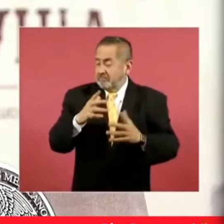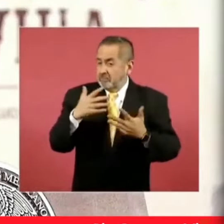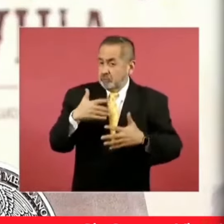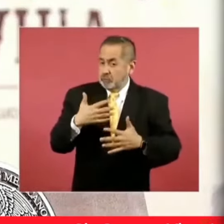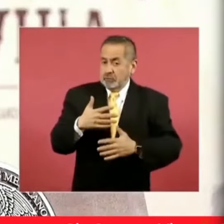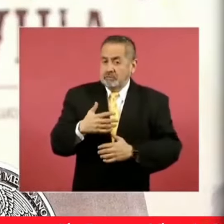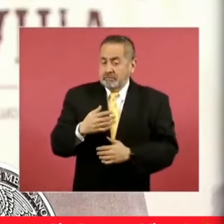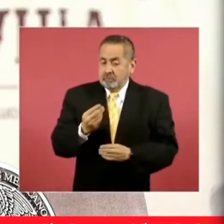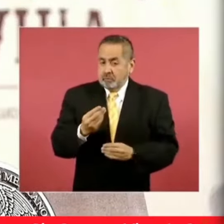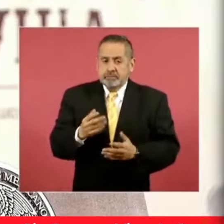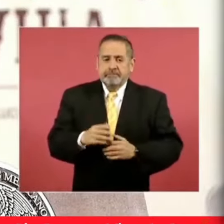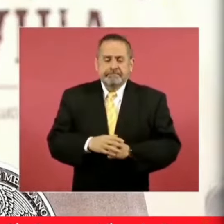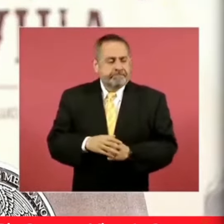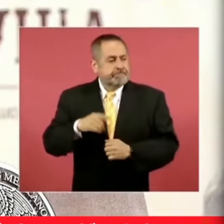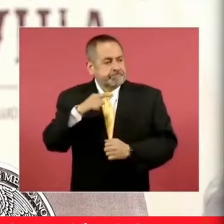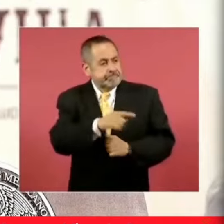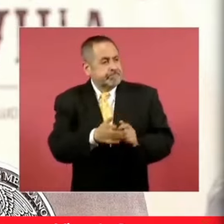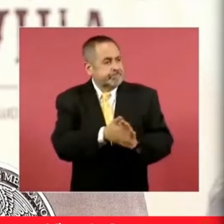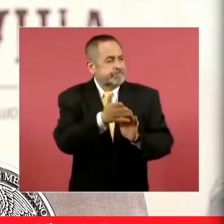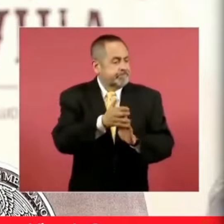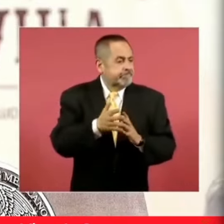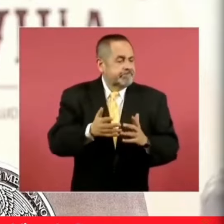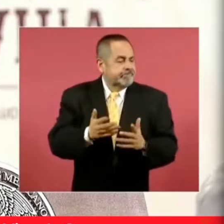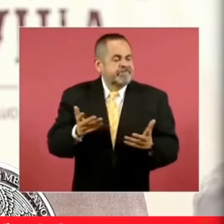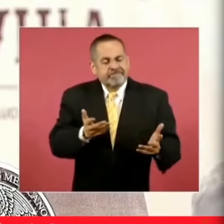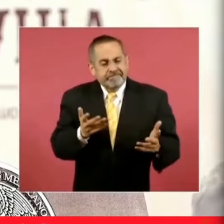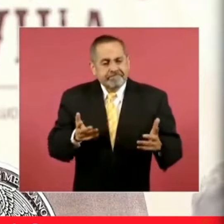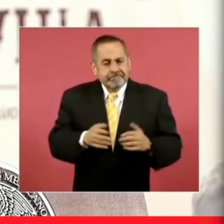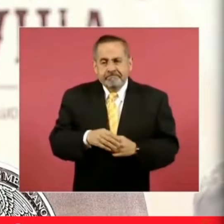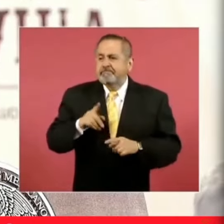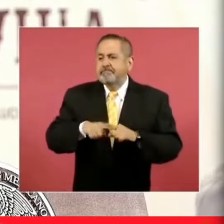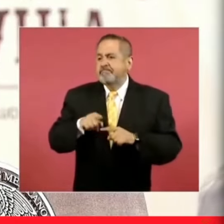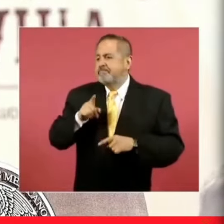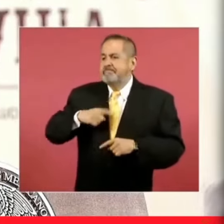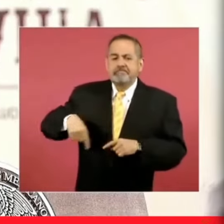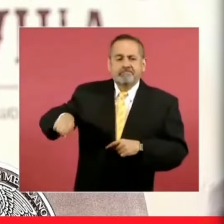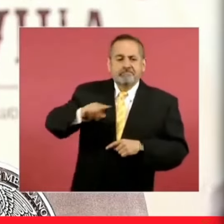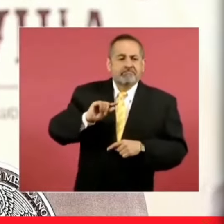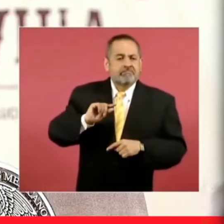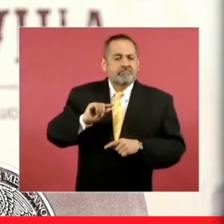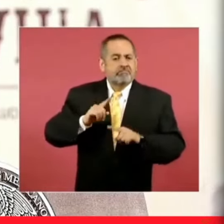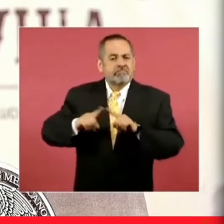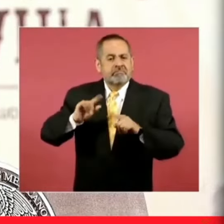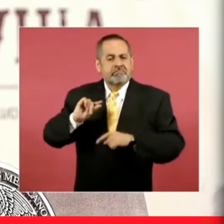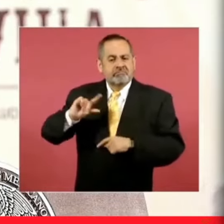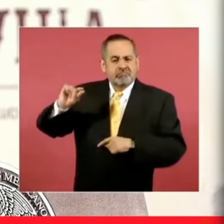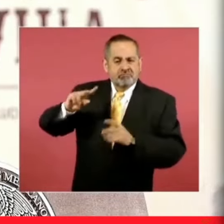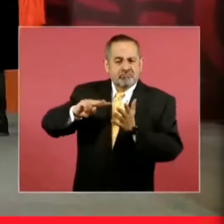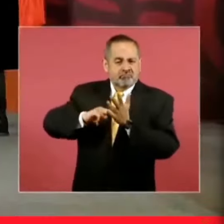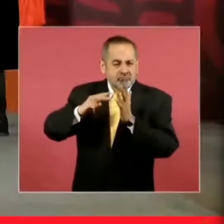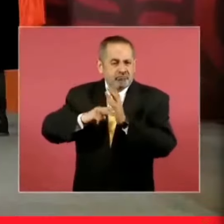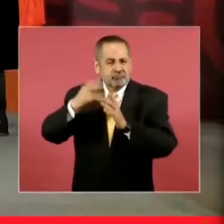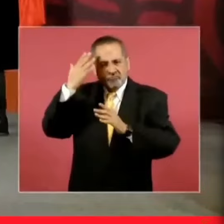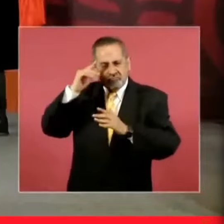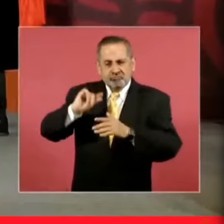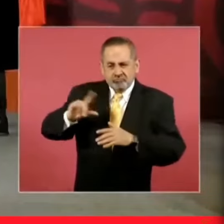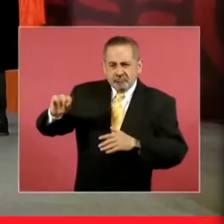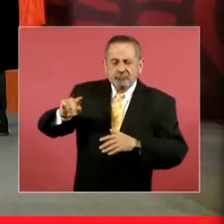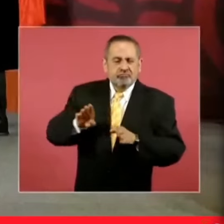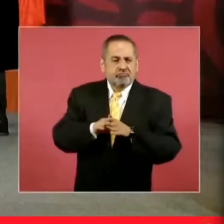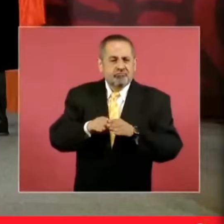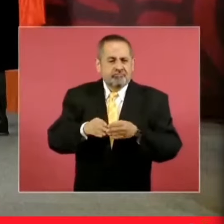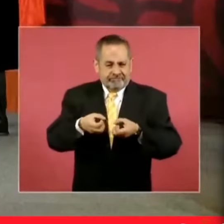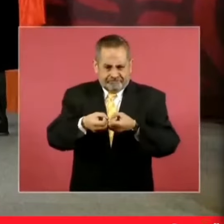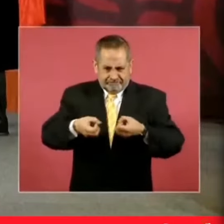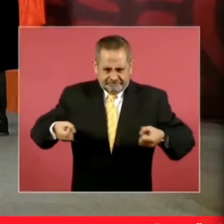para la propia construcción fue necesario la participación de diversas disciplinas de la ingeniería, desde la planeación,